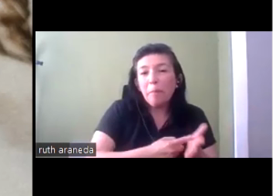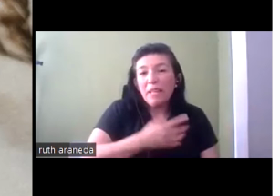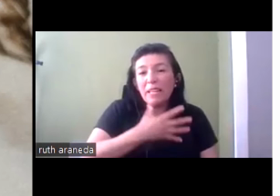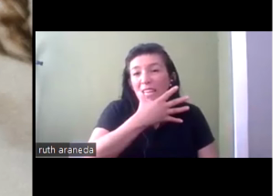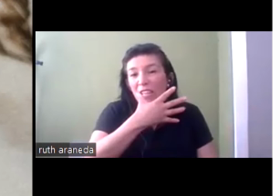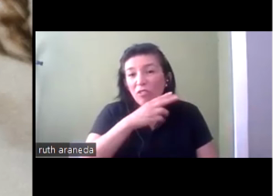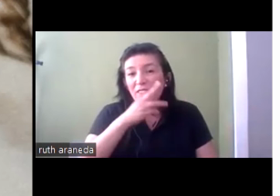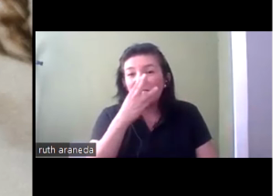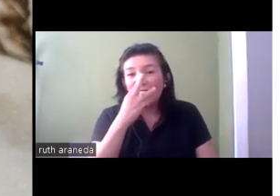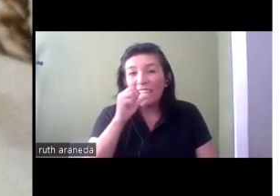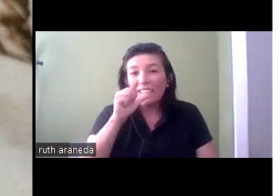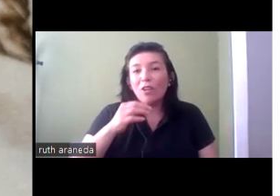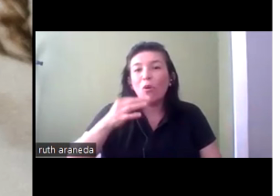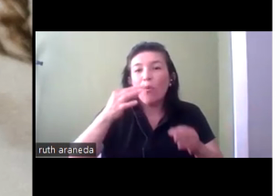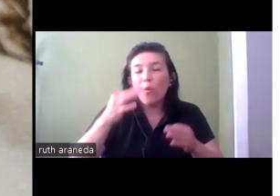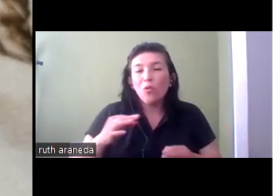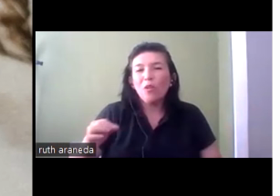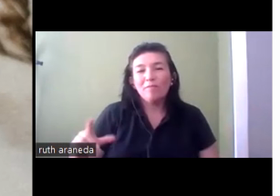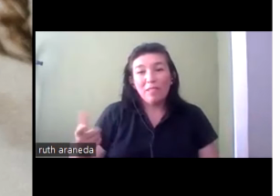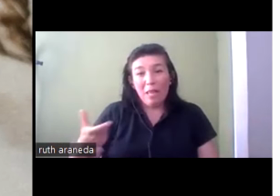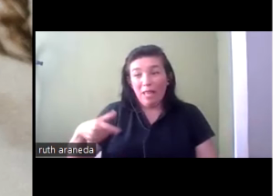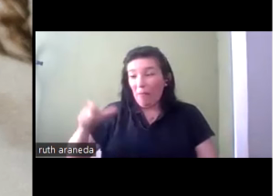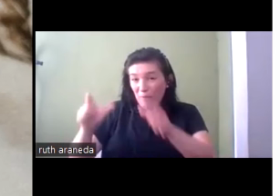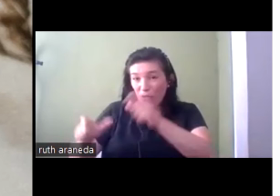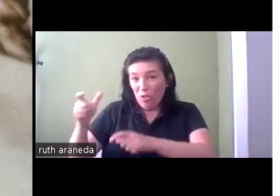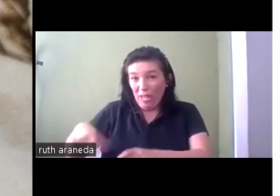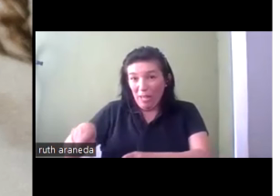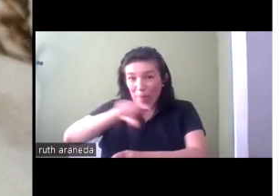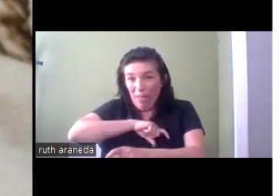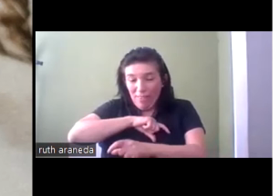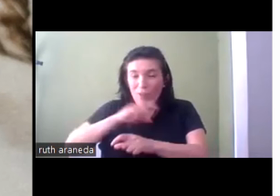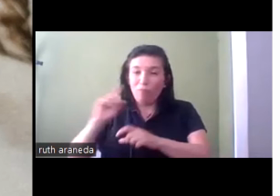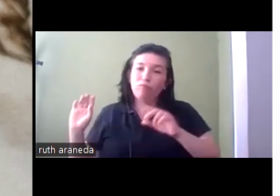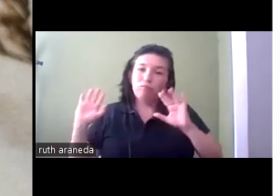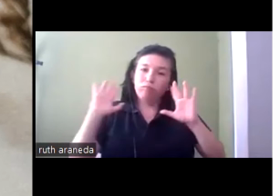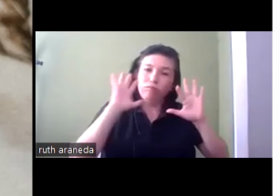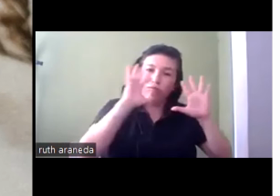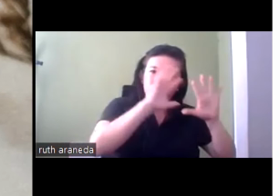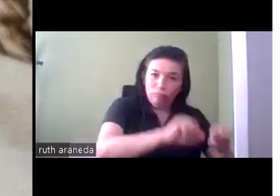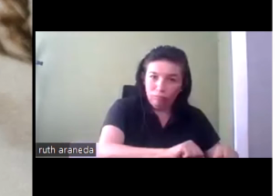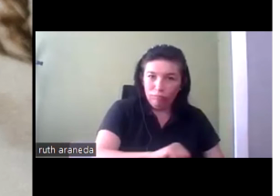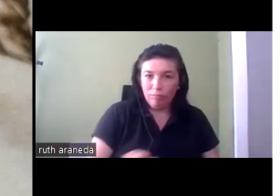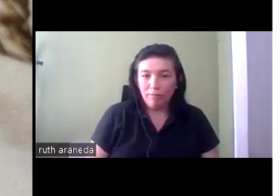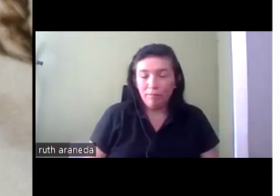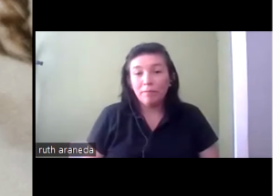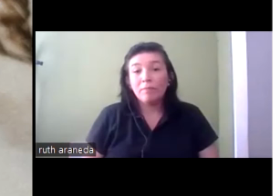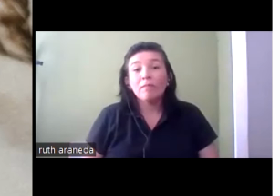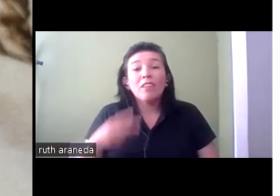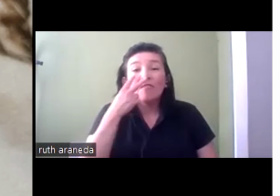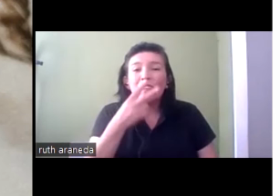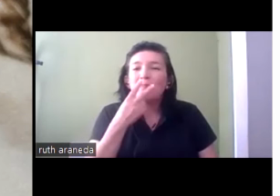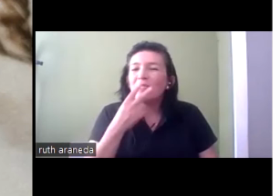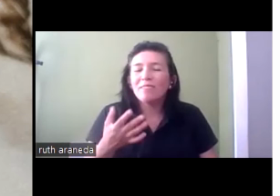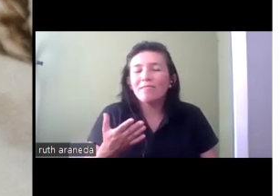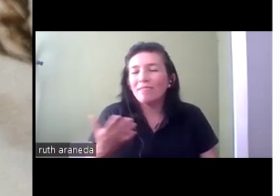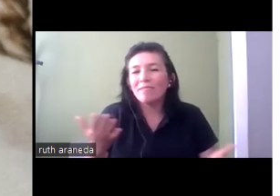coincidente ya con la llegada de los primeros conquistadores españoles a la zona. Sobre esta base es posible distinguir también